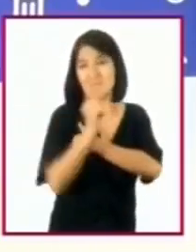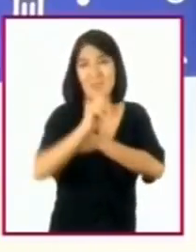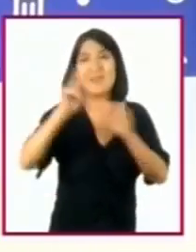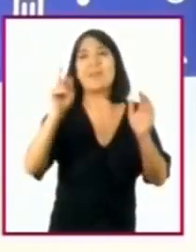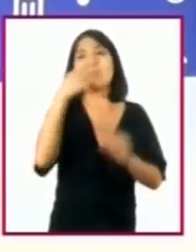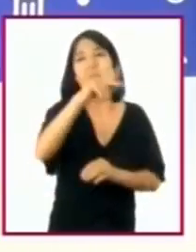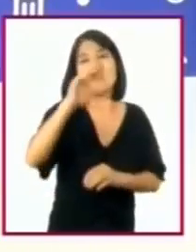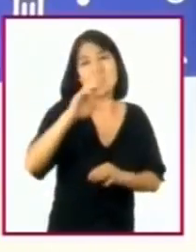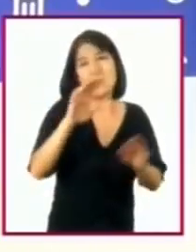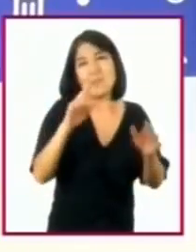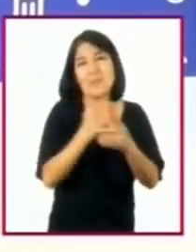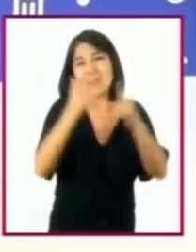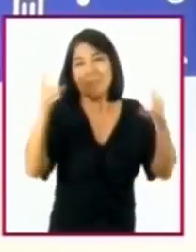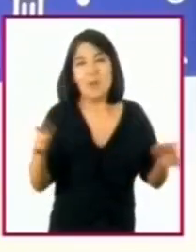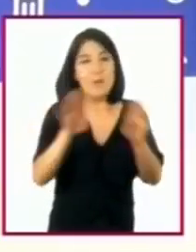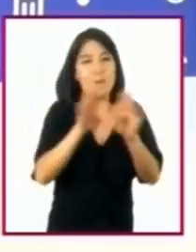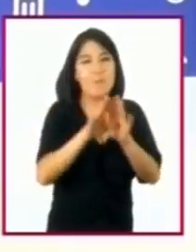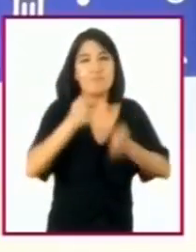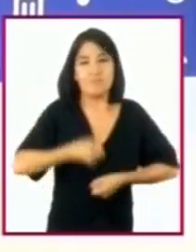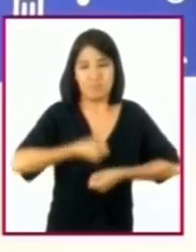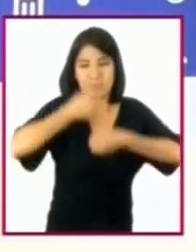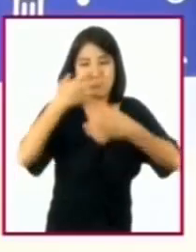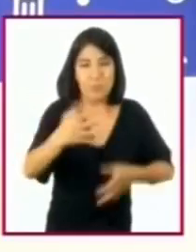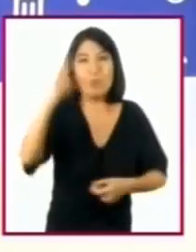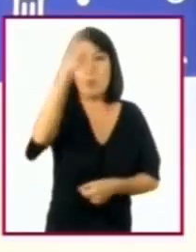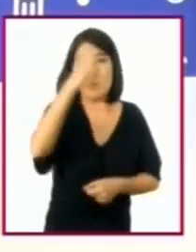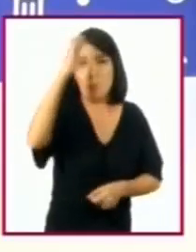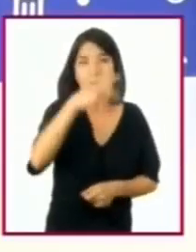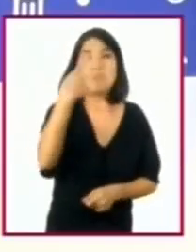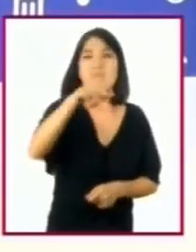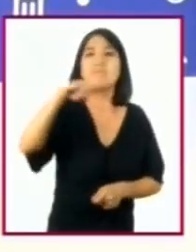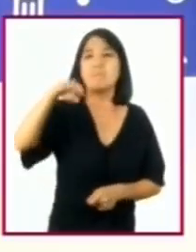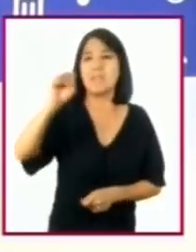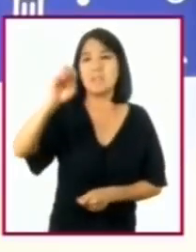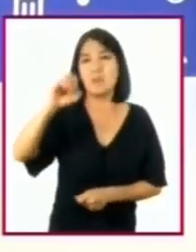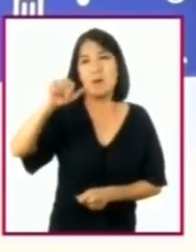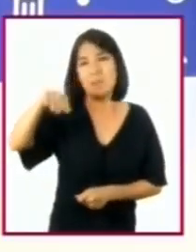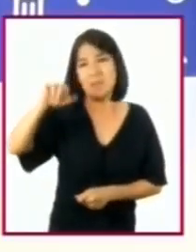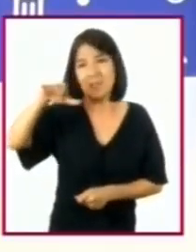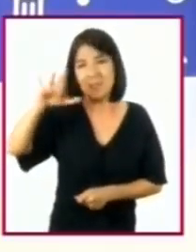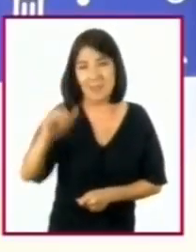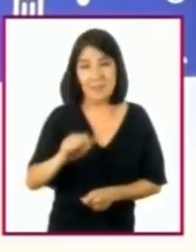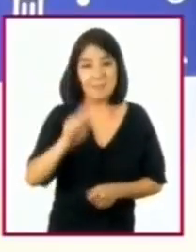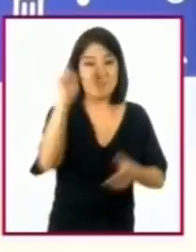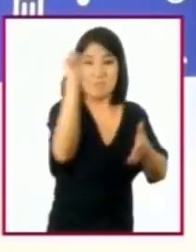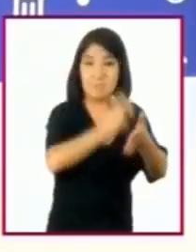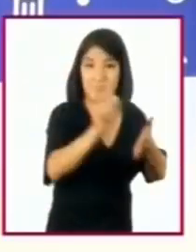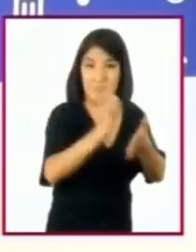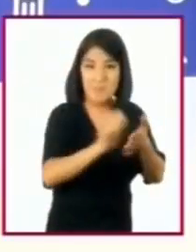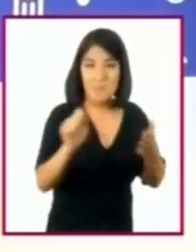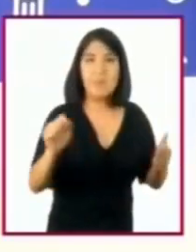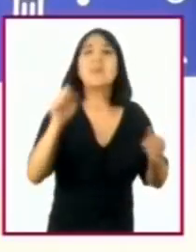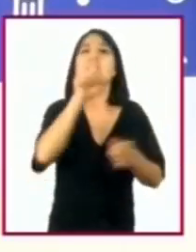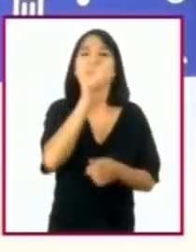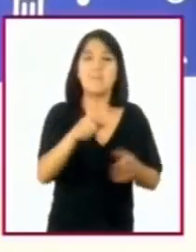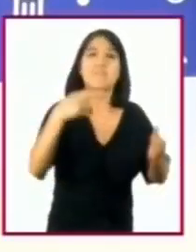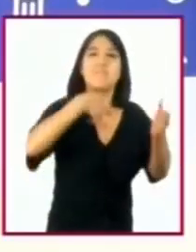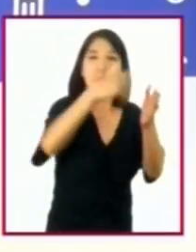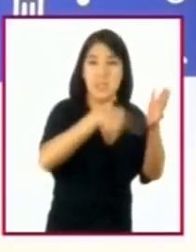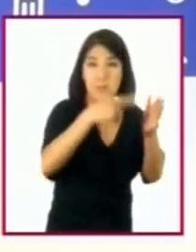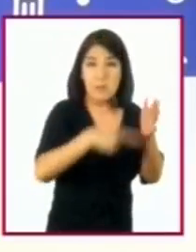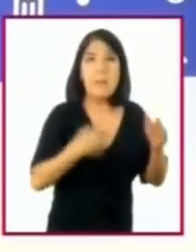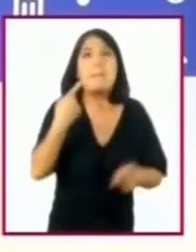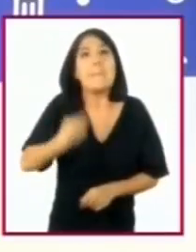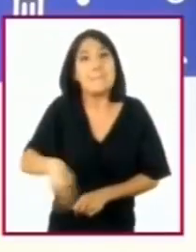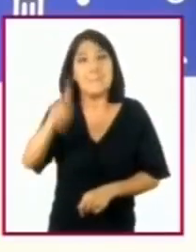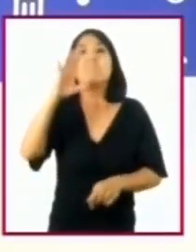más importantes expresiones culturales mesoamericanas, la escritura y la pintura, pero hubo